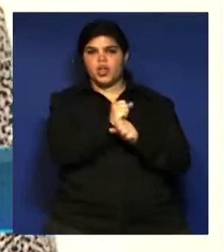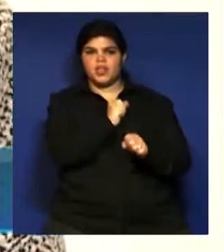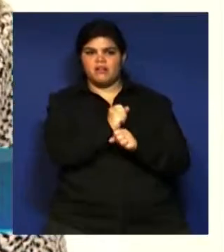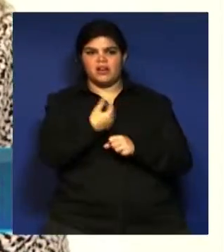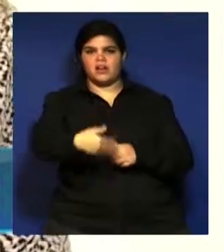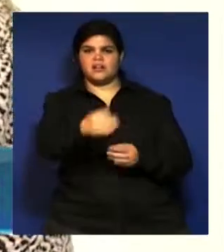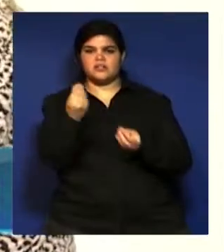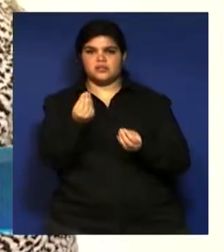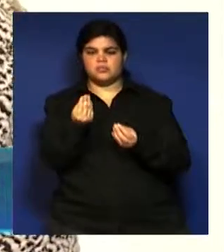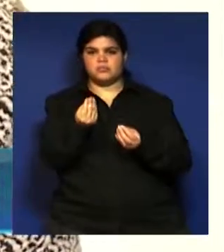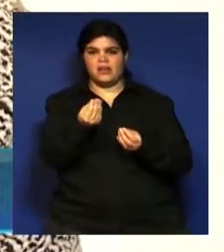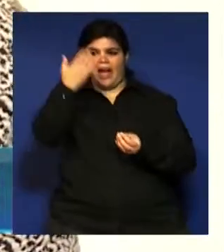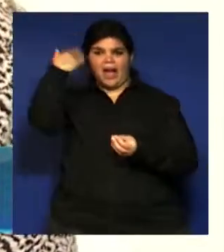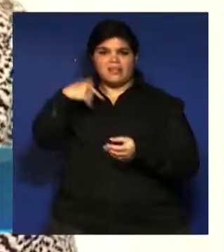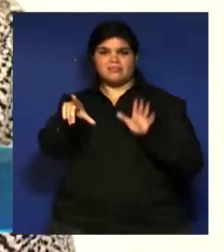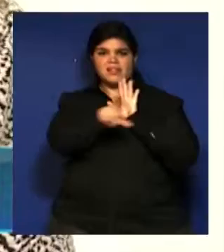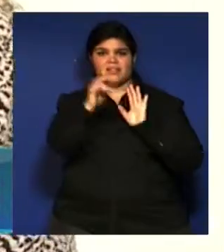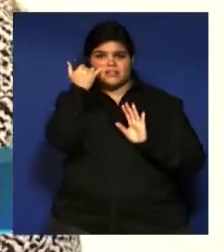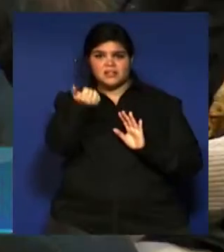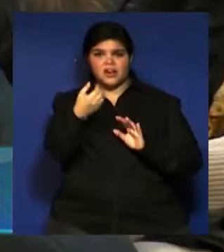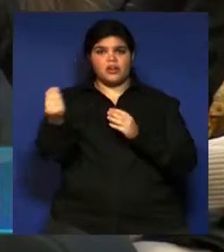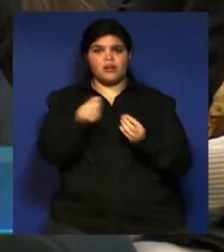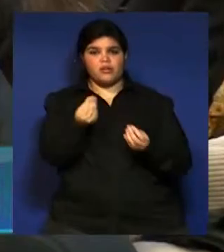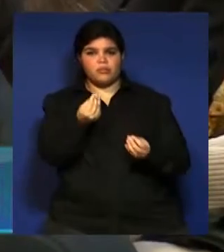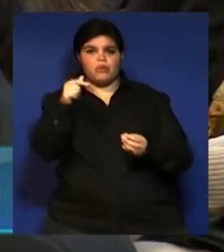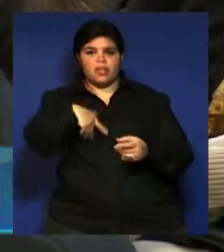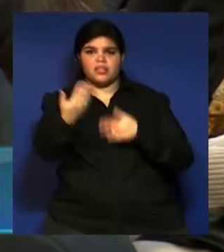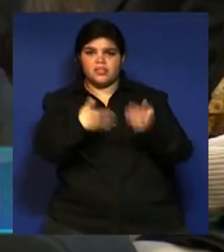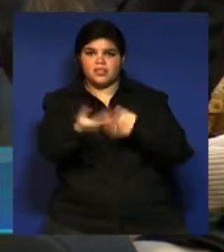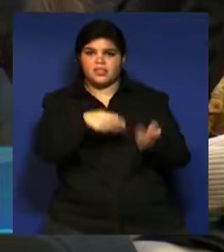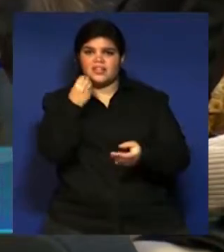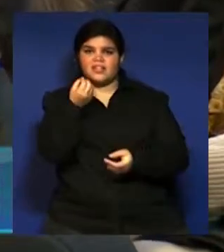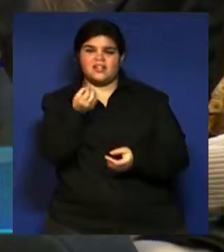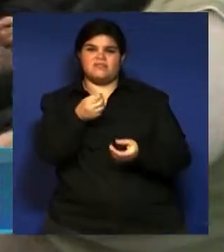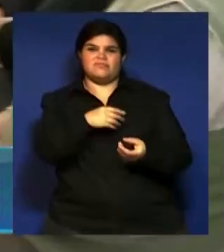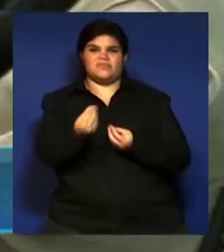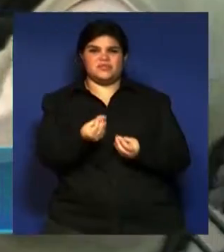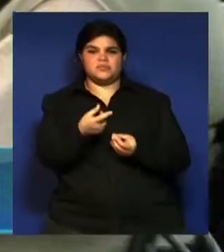existen legislaciones al respecto. Entonces digo, creo que ya tiene que llegar un punto en que